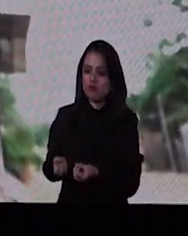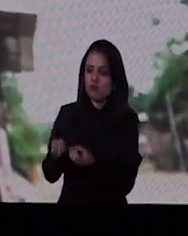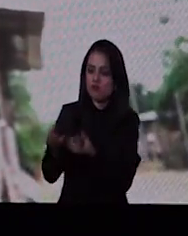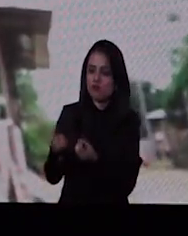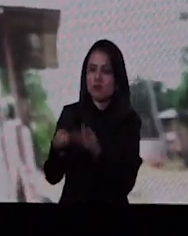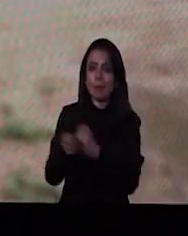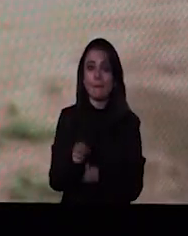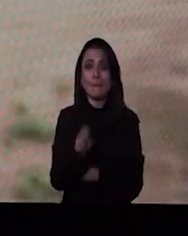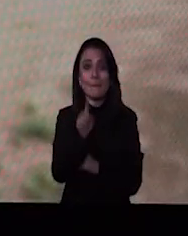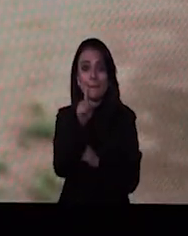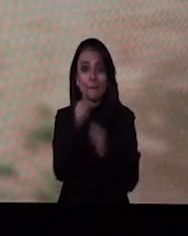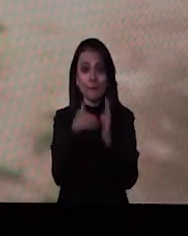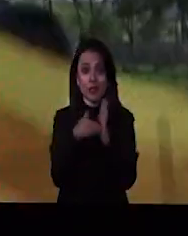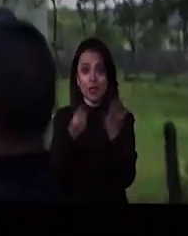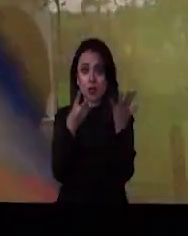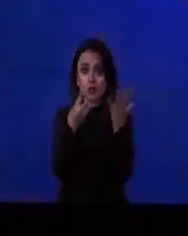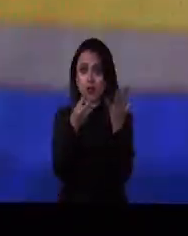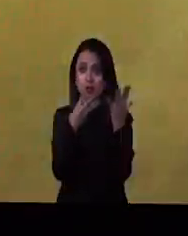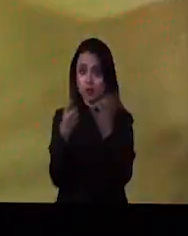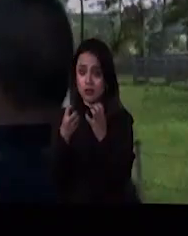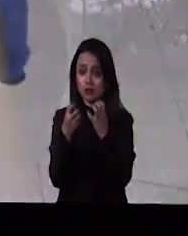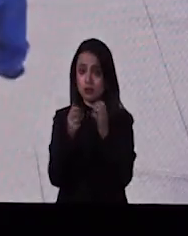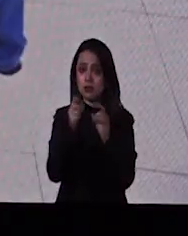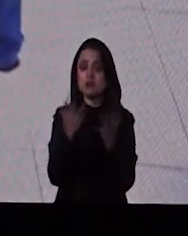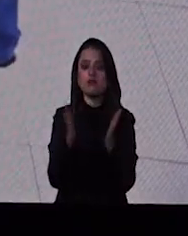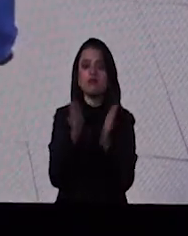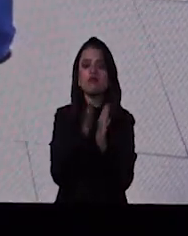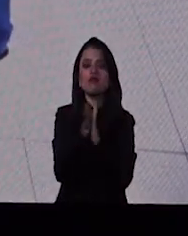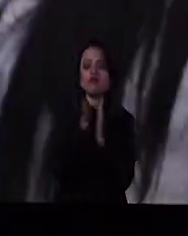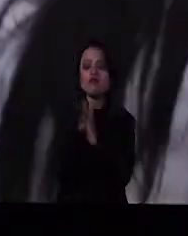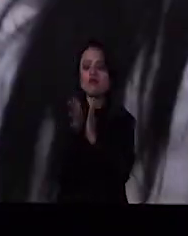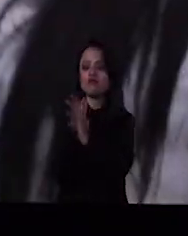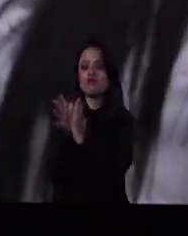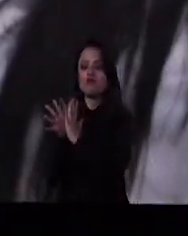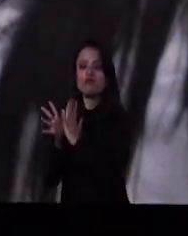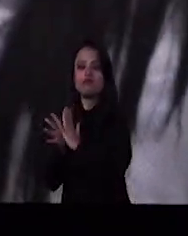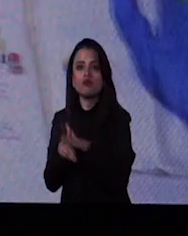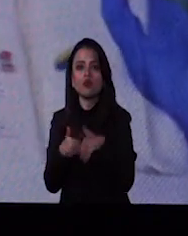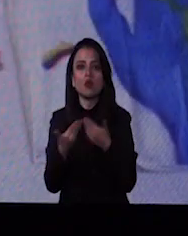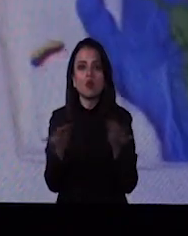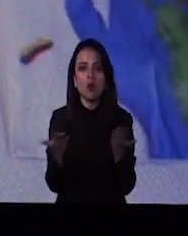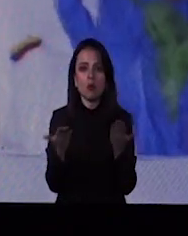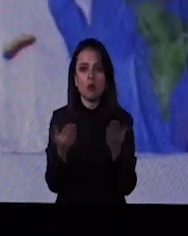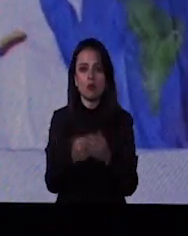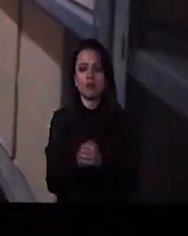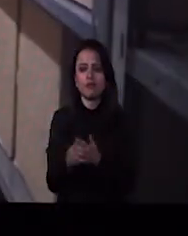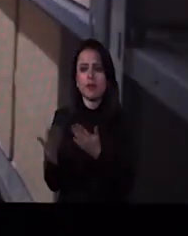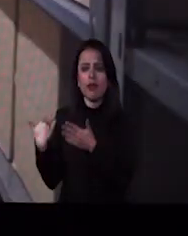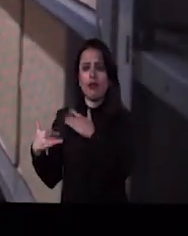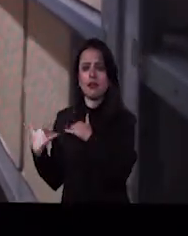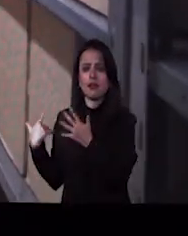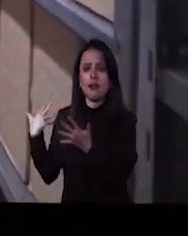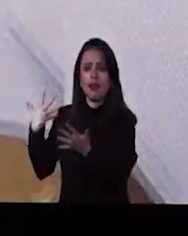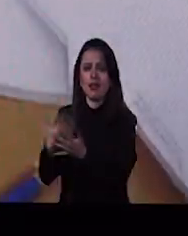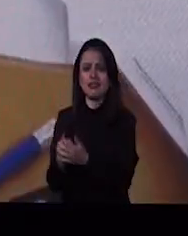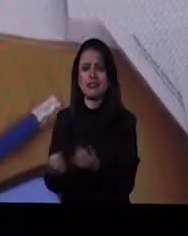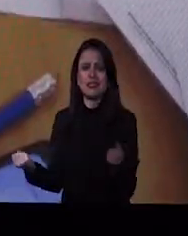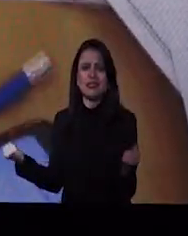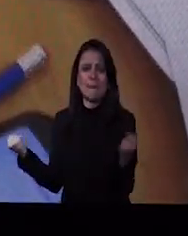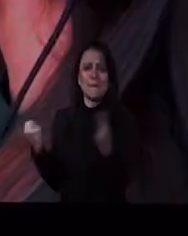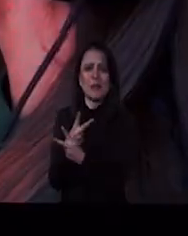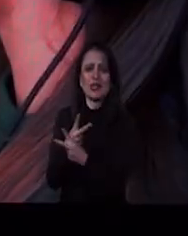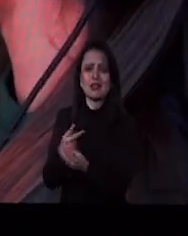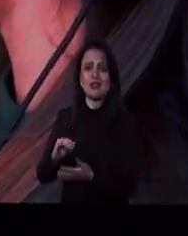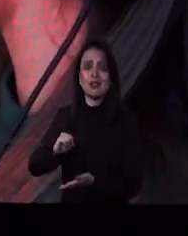1.802 informes y casos con análisis y reflexiones sobre las dinámicas del conflicto y documentaciones de violaciones de